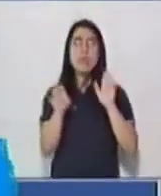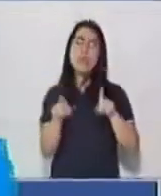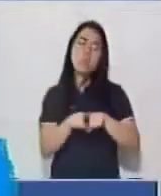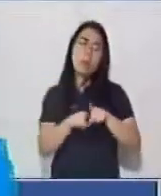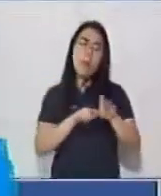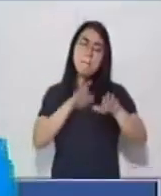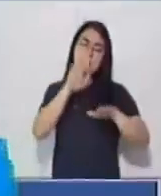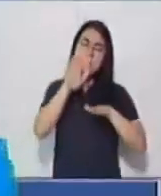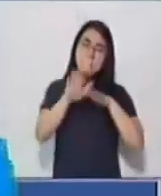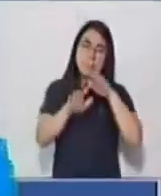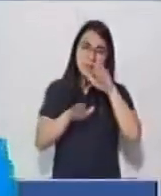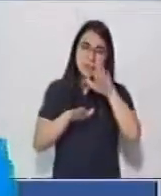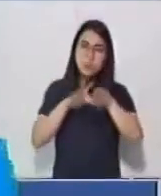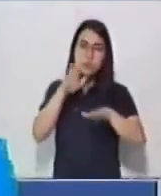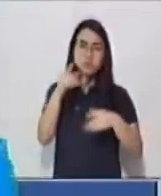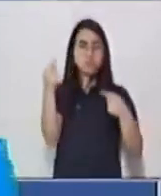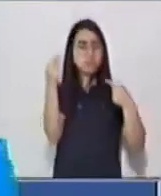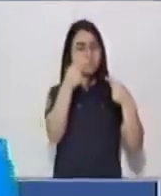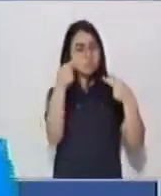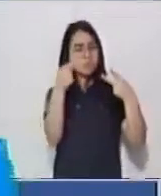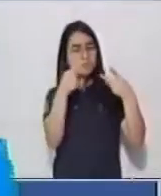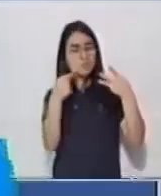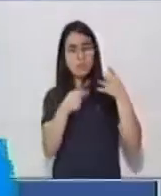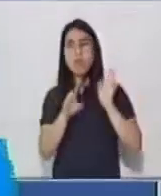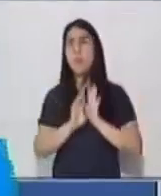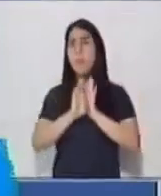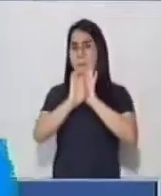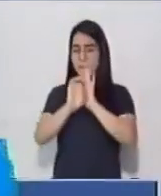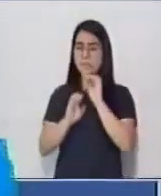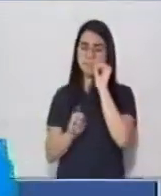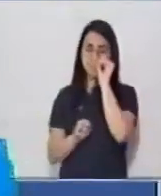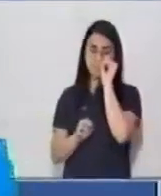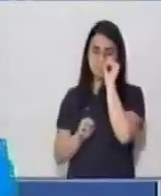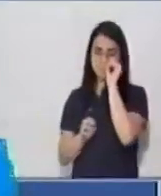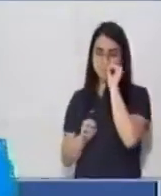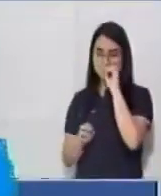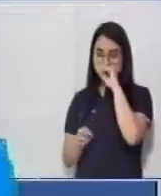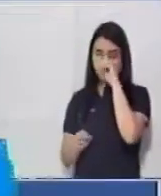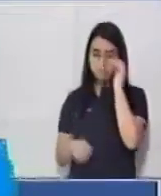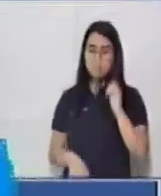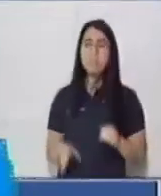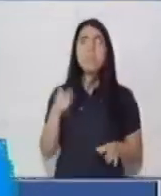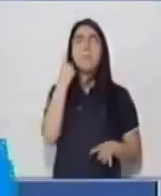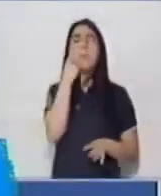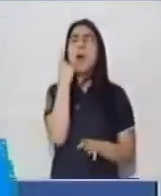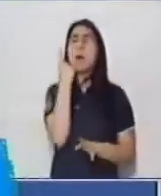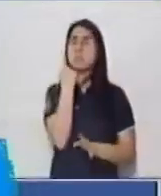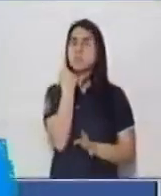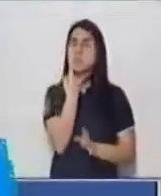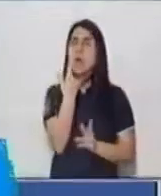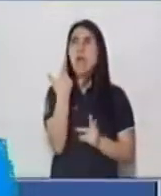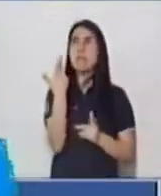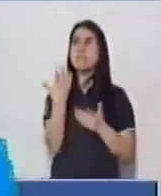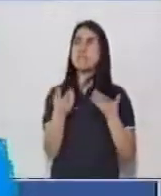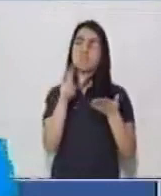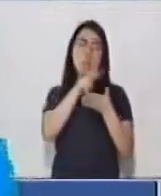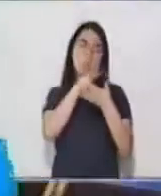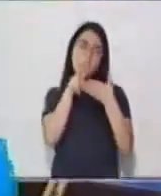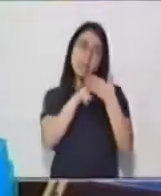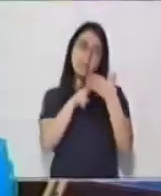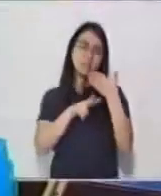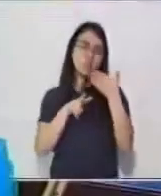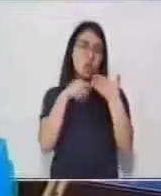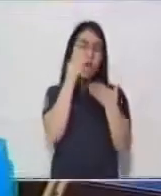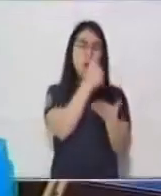Por ejemplo, vamos a buscar un texto que nos dé como referencia cómo